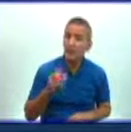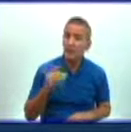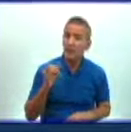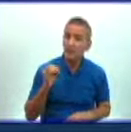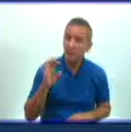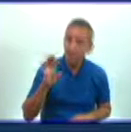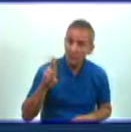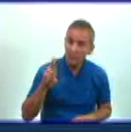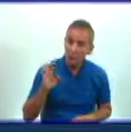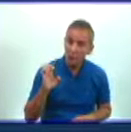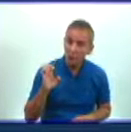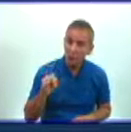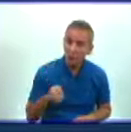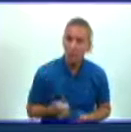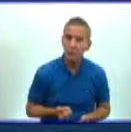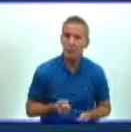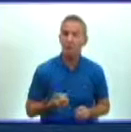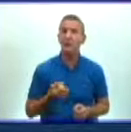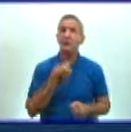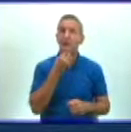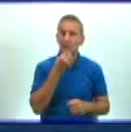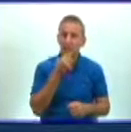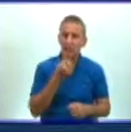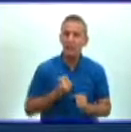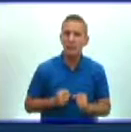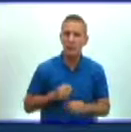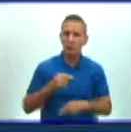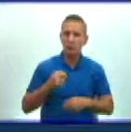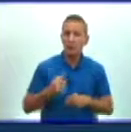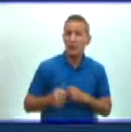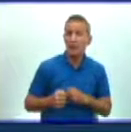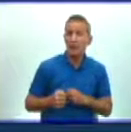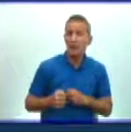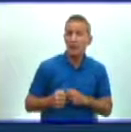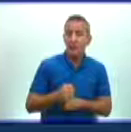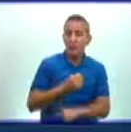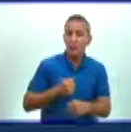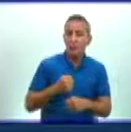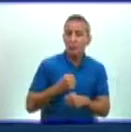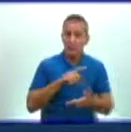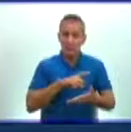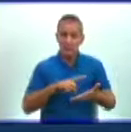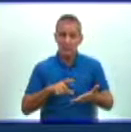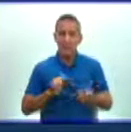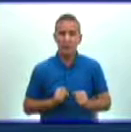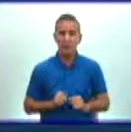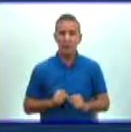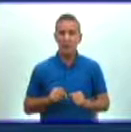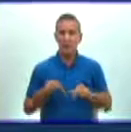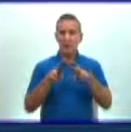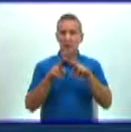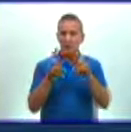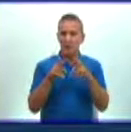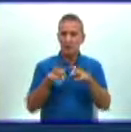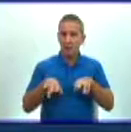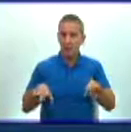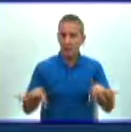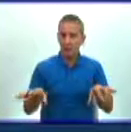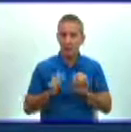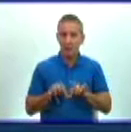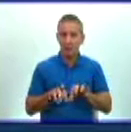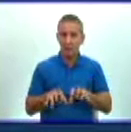la posibilidad de conectarse con CubaEduca, pues ahí también pueden obtener